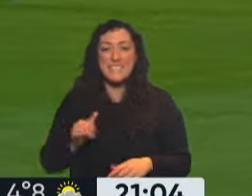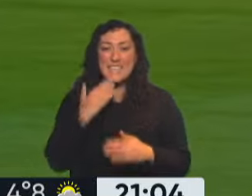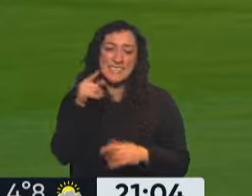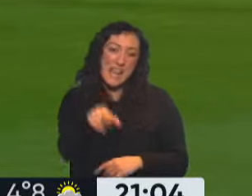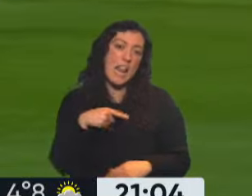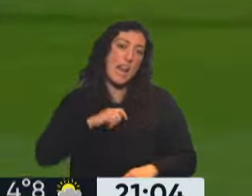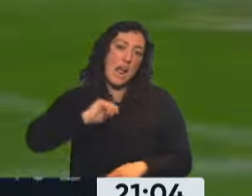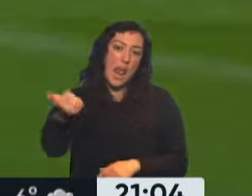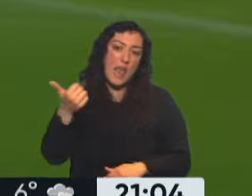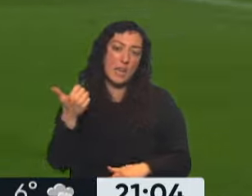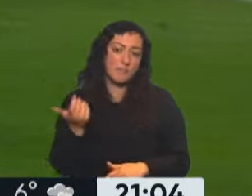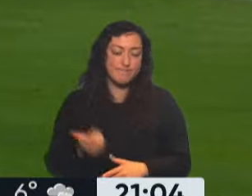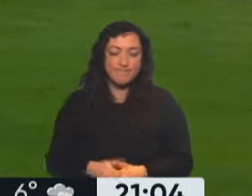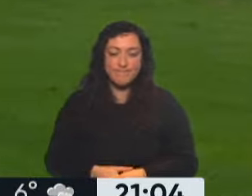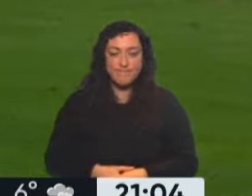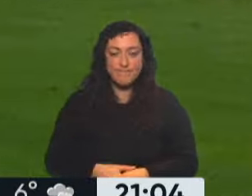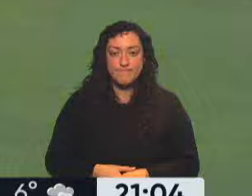Central,